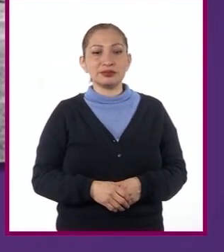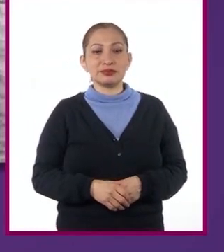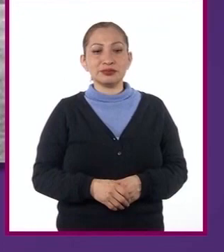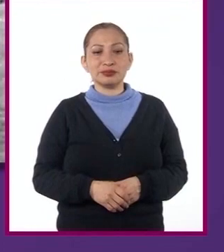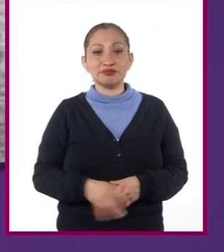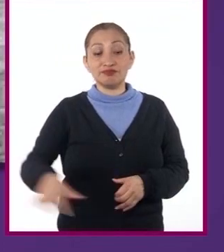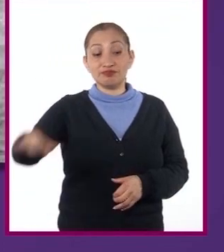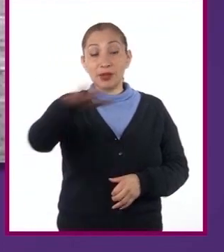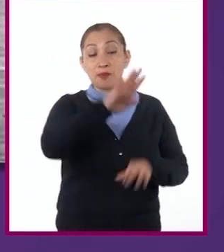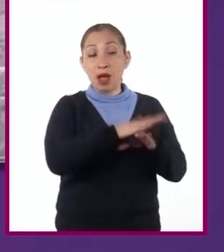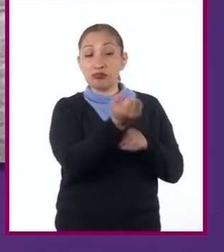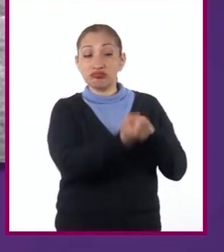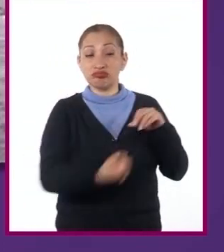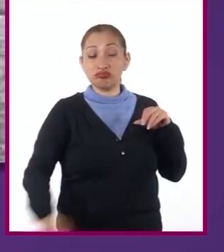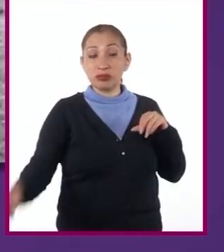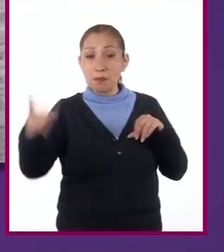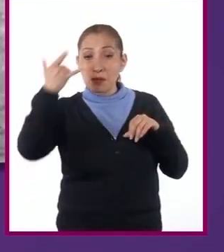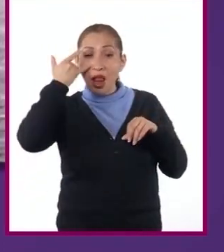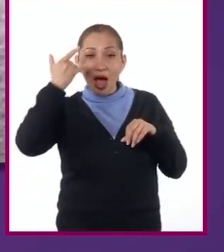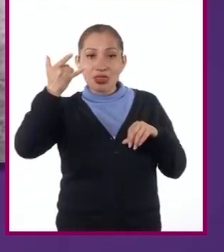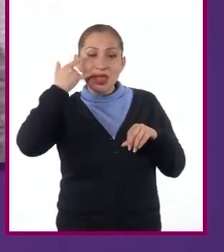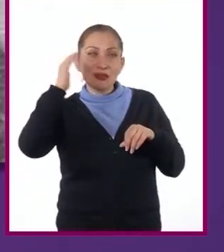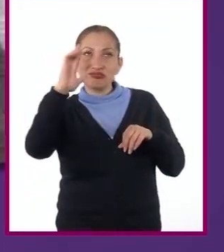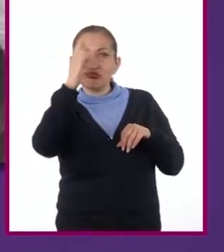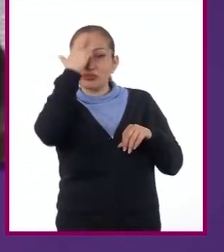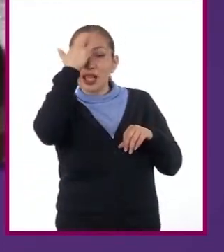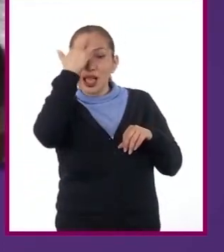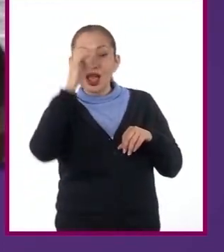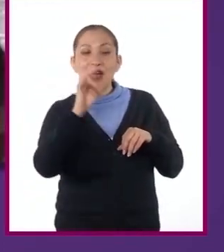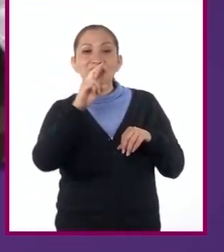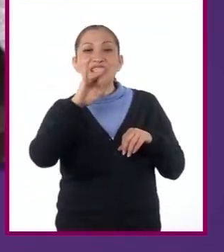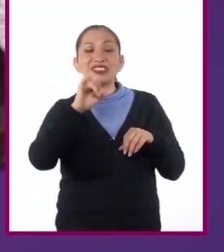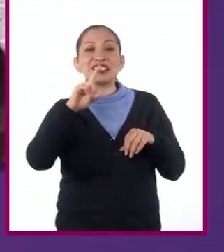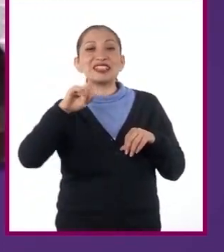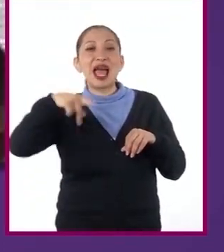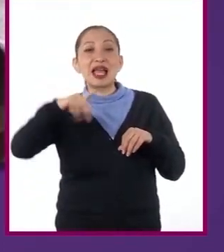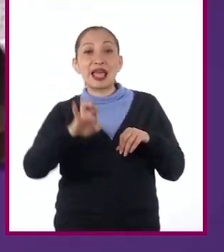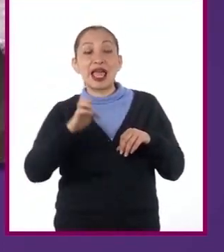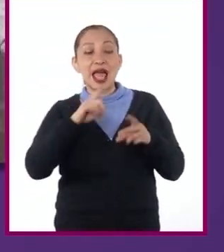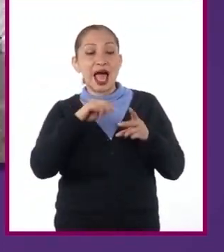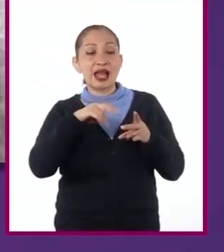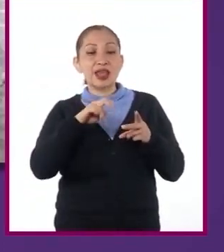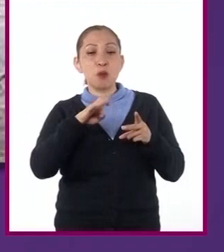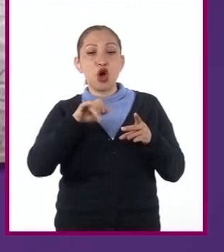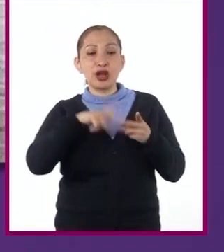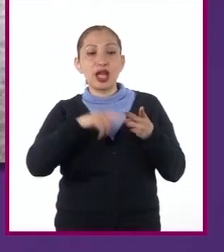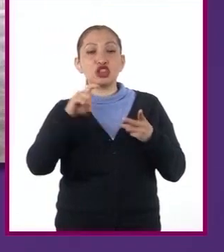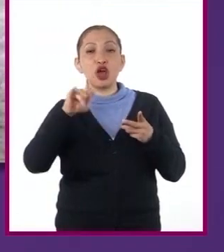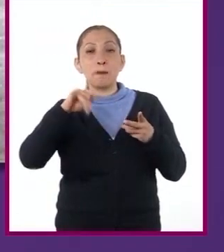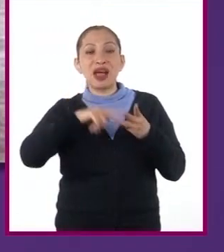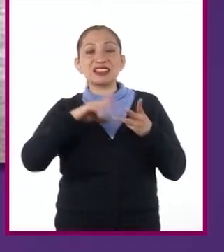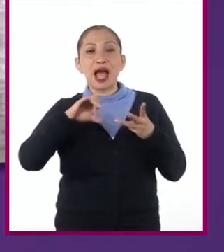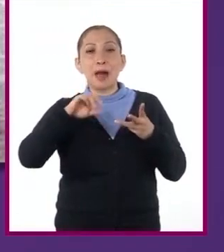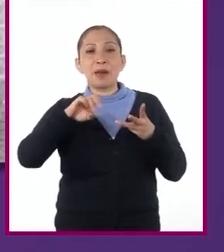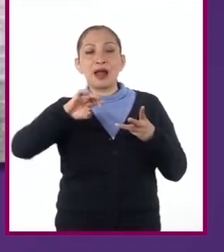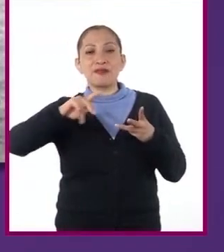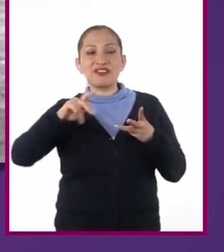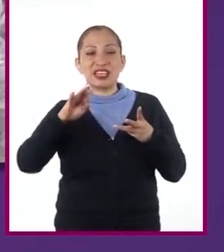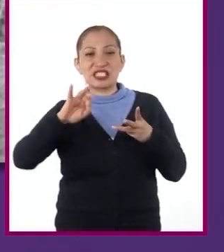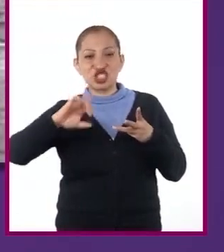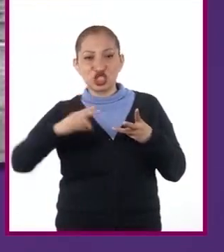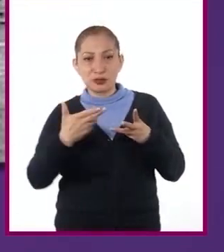De entre los más famosos piratas, recordamos a Francis Drake, Annie Bonny, Thomas Cavendish,